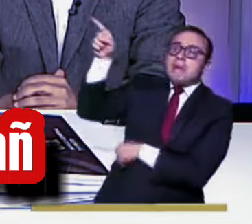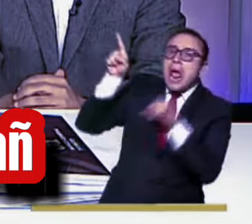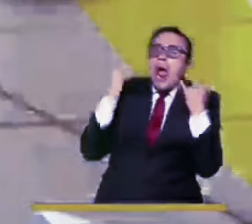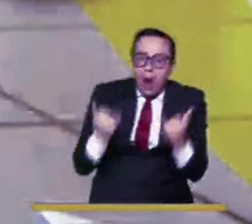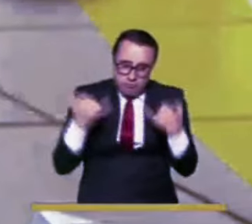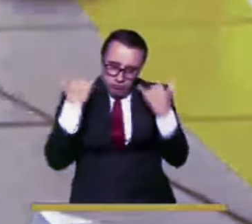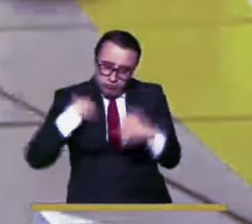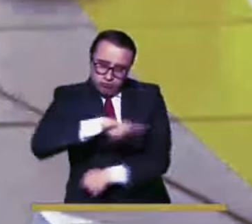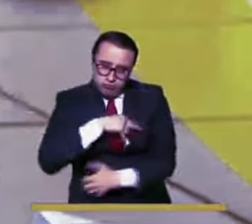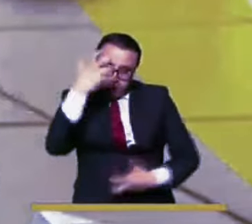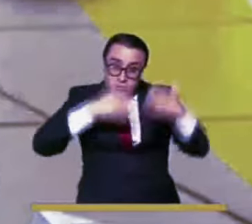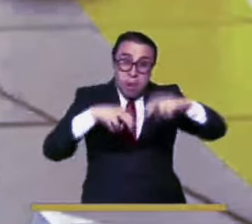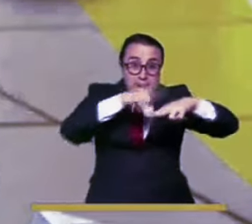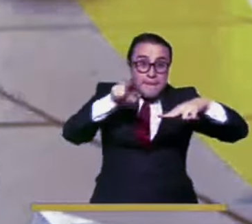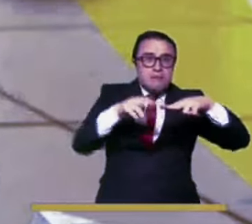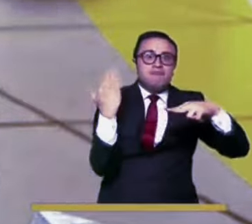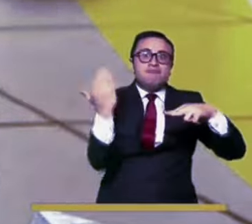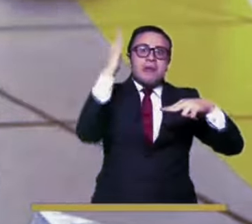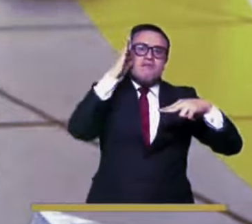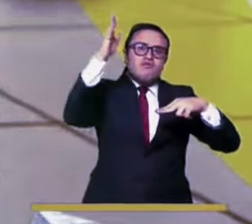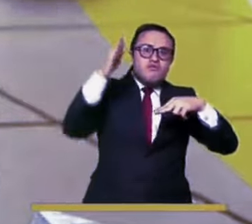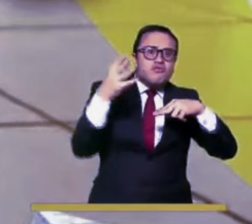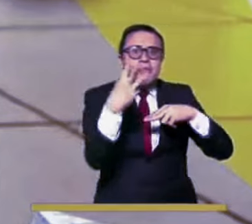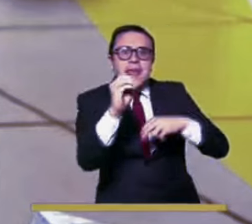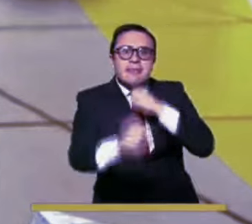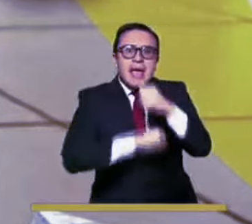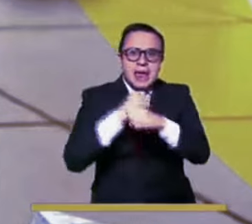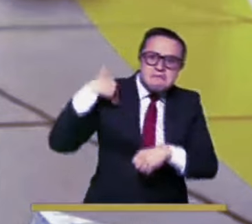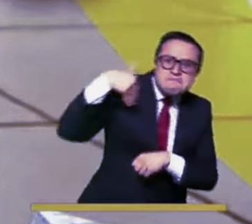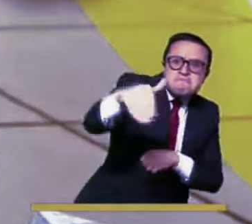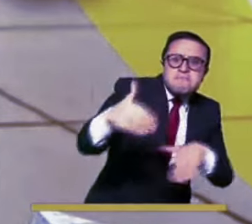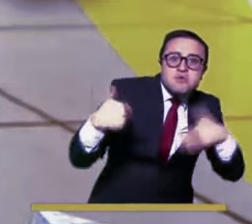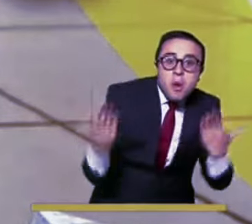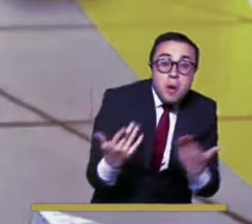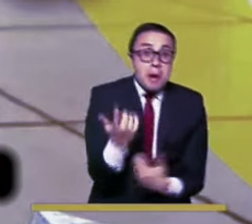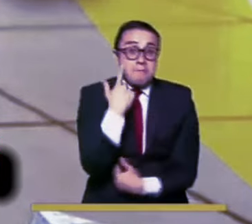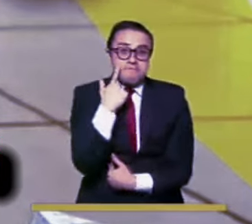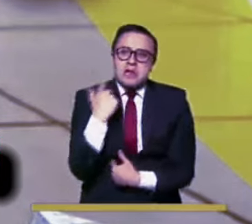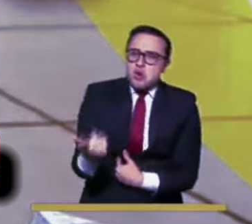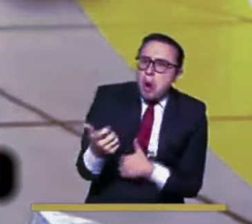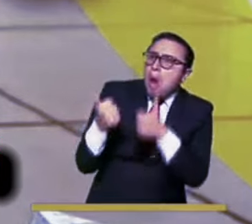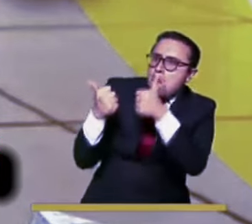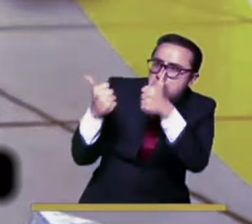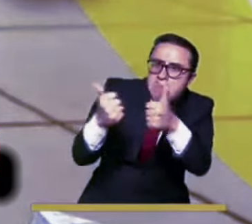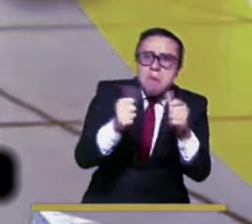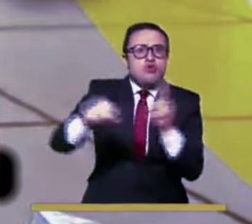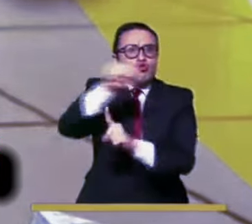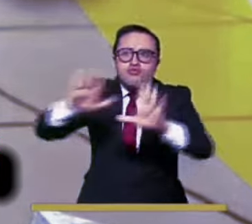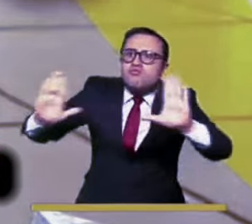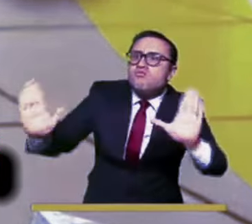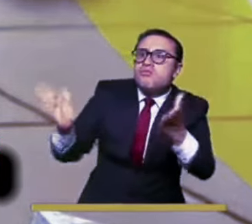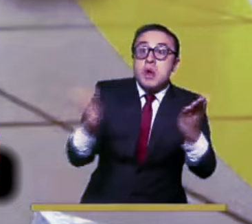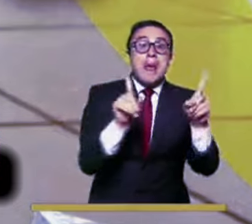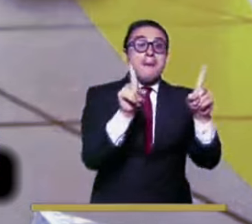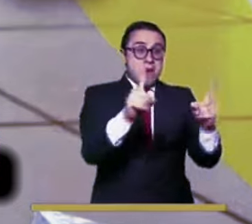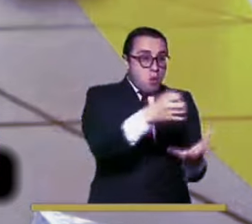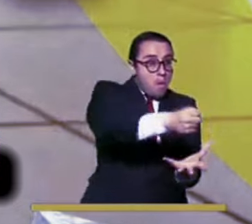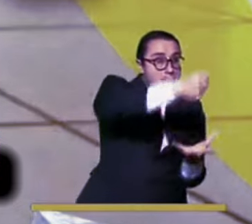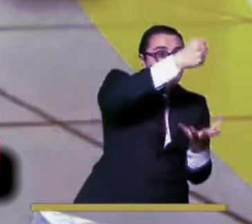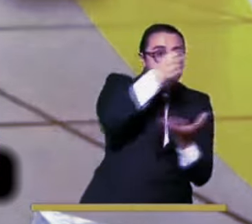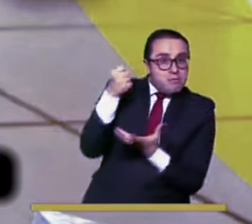30 años. Cuando se suman esos beneficios sociales y se le quitan los costos del proyecto en el mismo